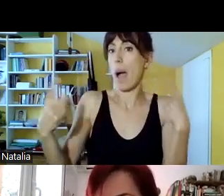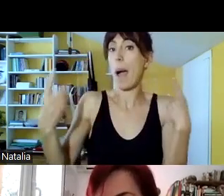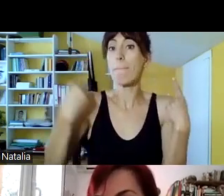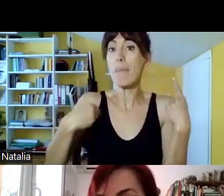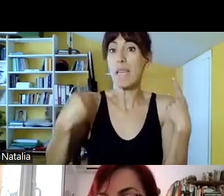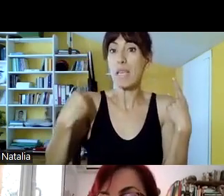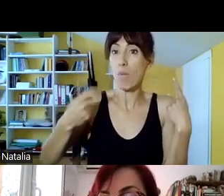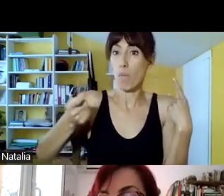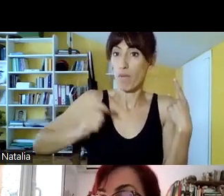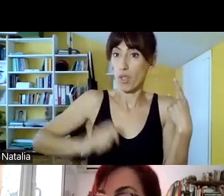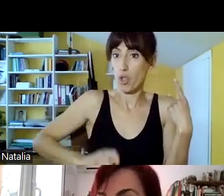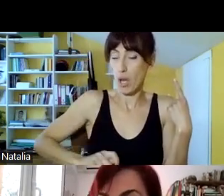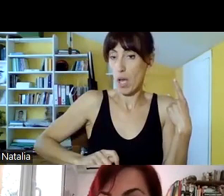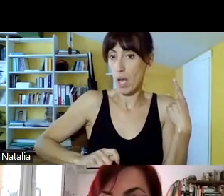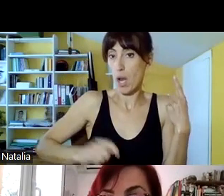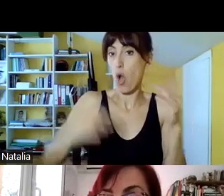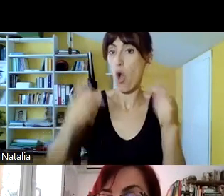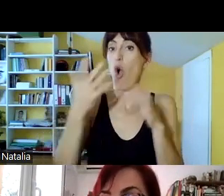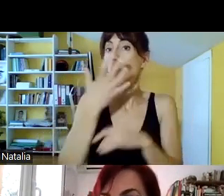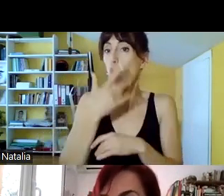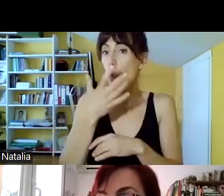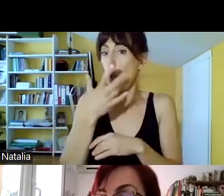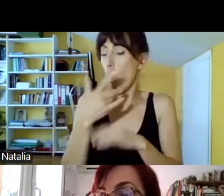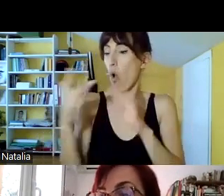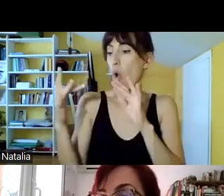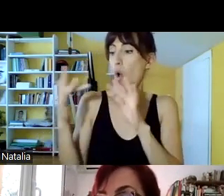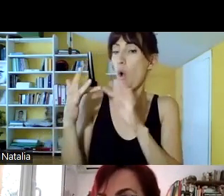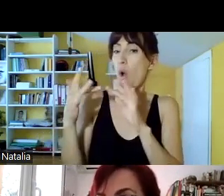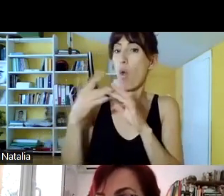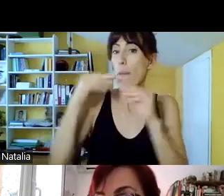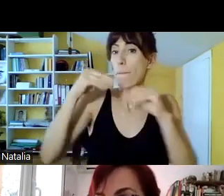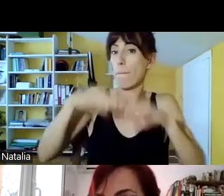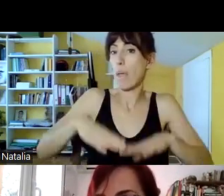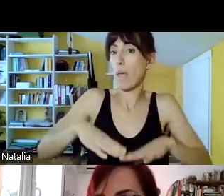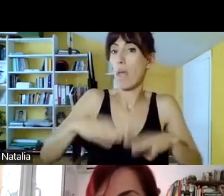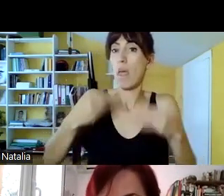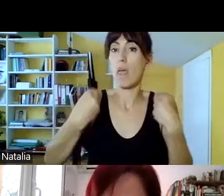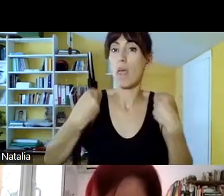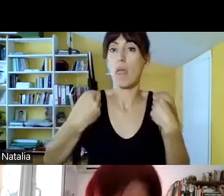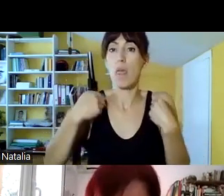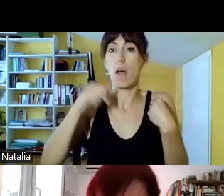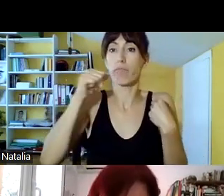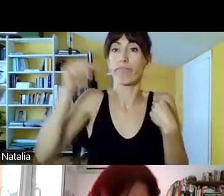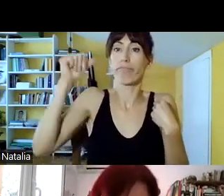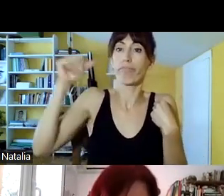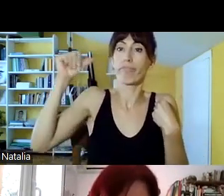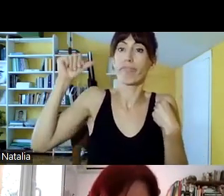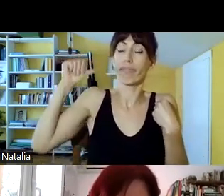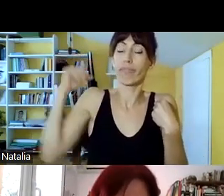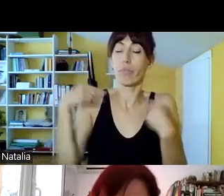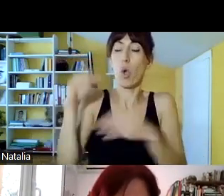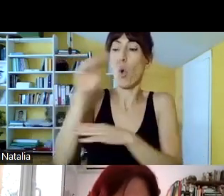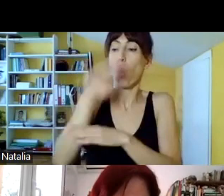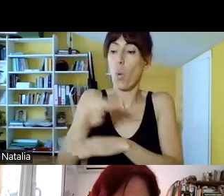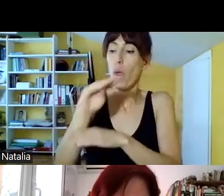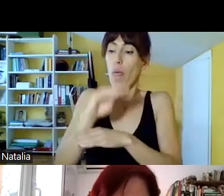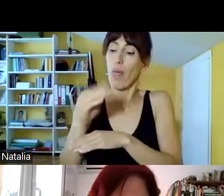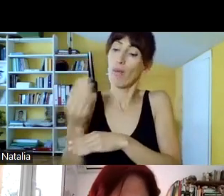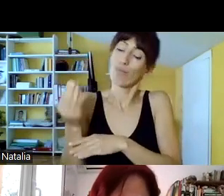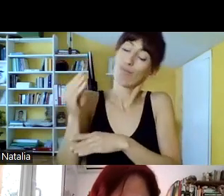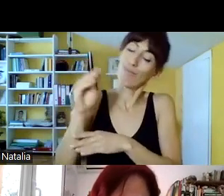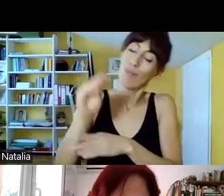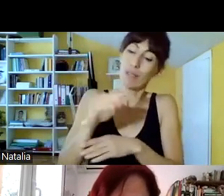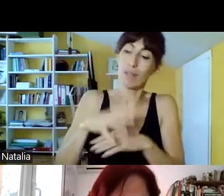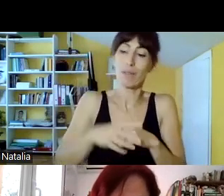de profesionales que se conocen mutuamente, que conocen su biografía, que conocen su contexto y que incorporan todo eso a los cuidados. Y